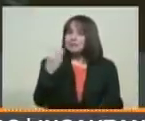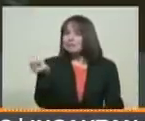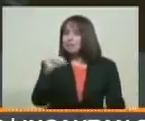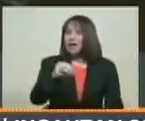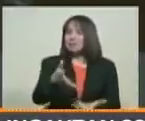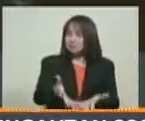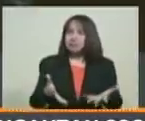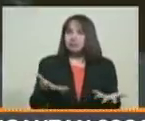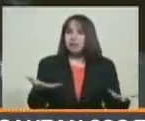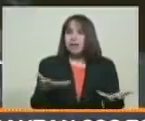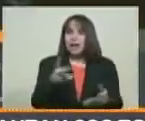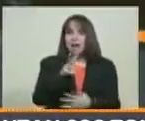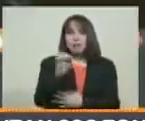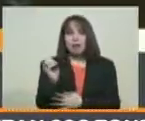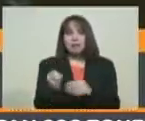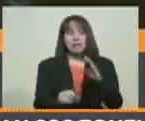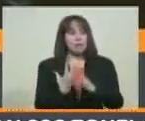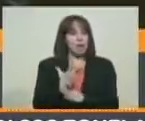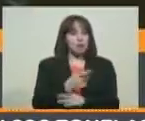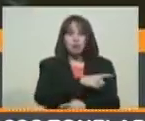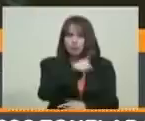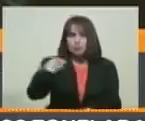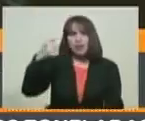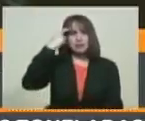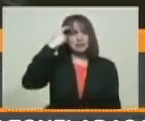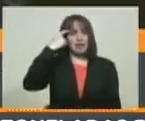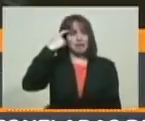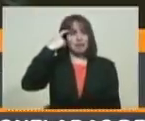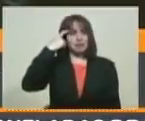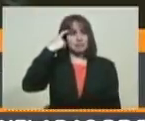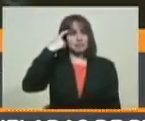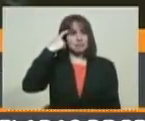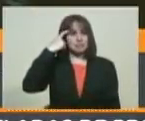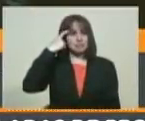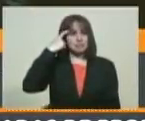mayo. ¿Ustedes están conscientes de eso?